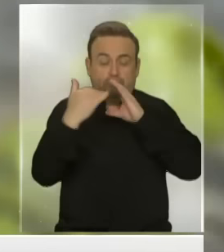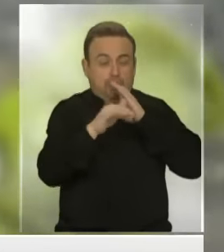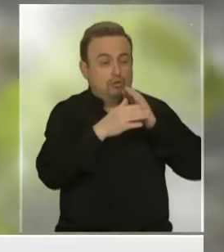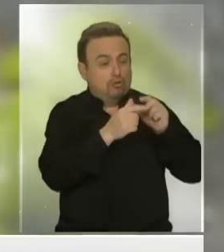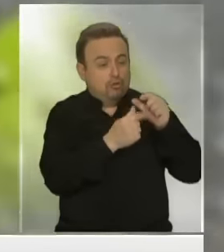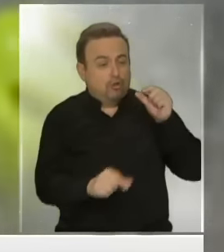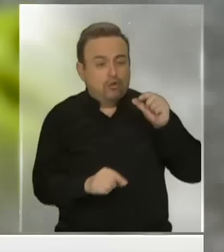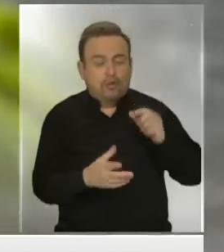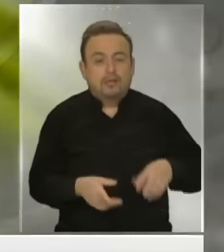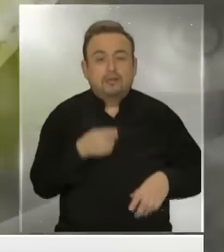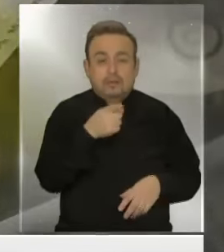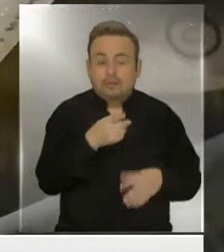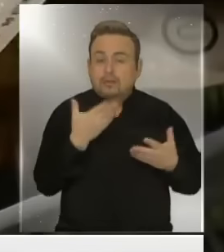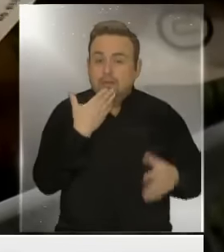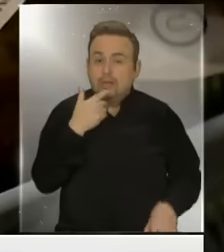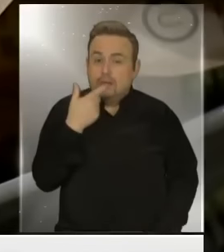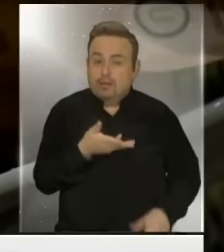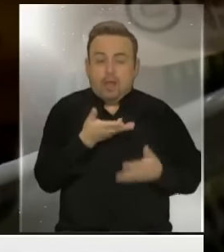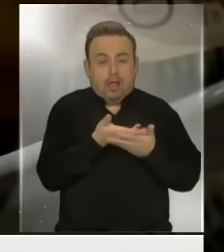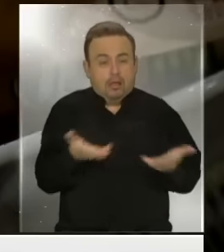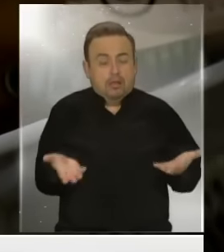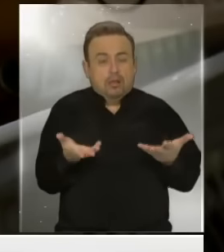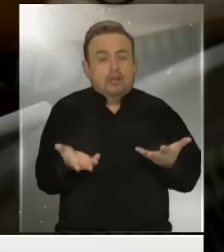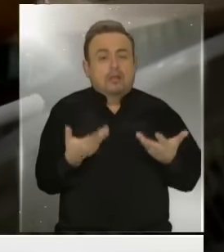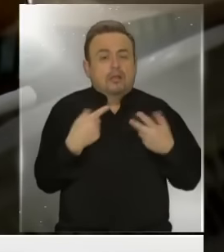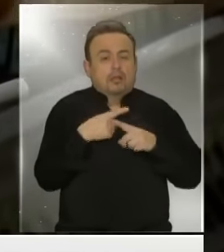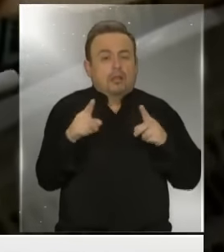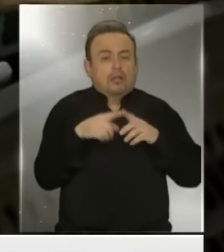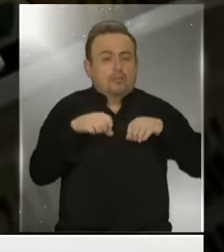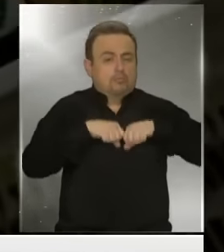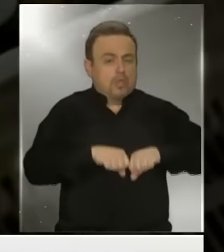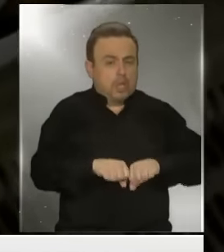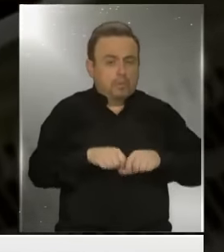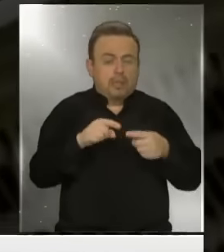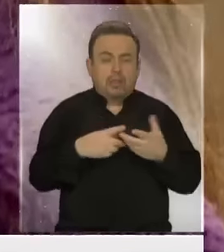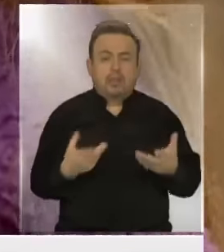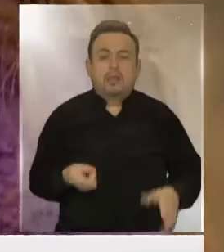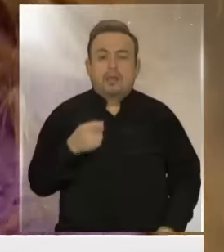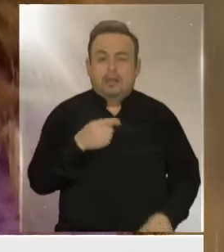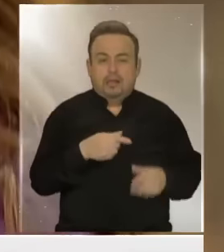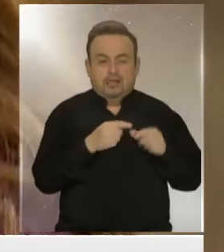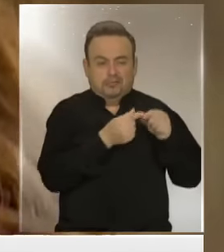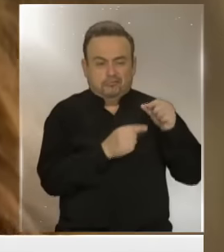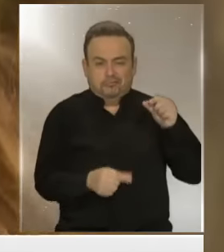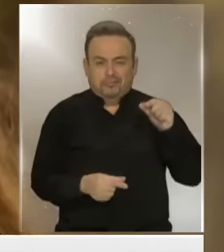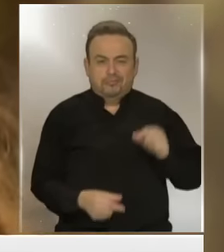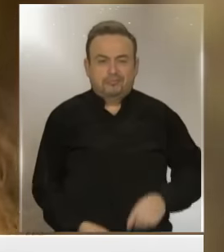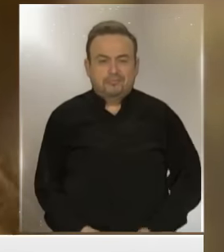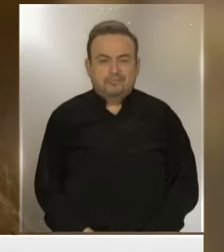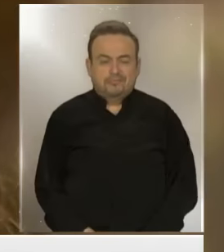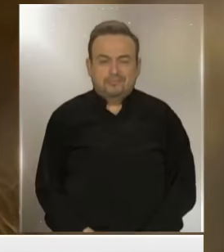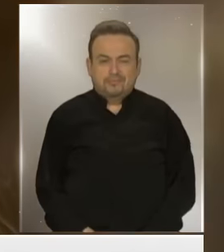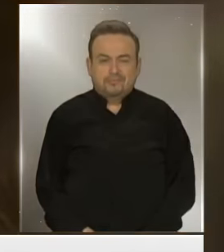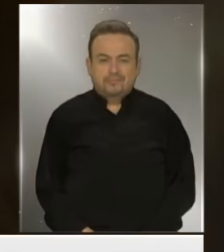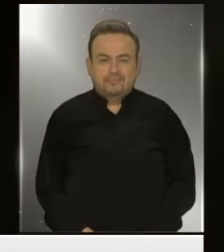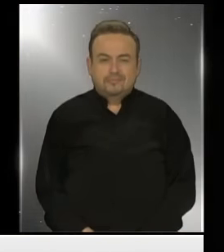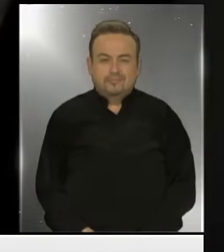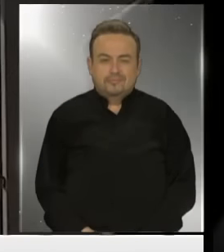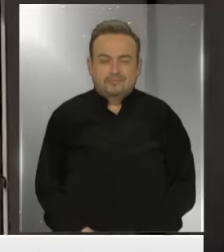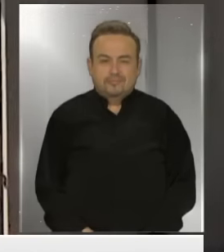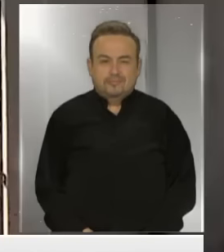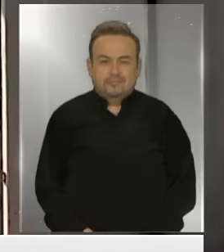el país, aunque también ya están disponibles en distintos supermercados a lo largo de Chile.